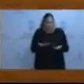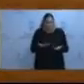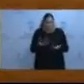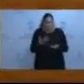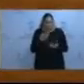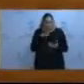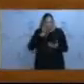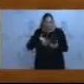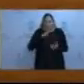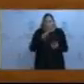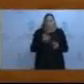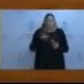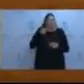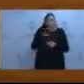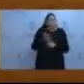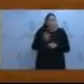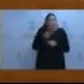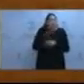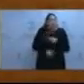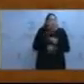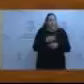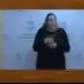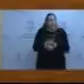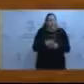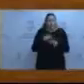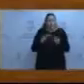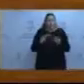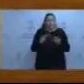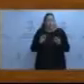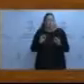la obligatoriedad de realizar estas